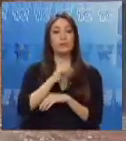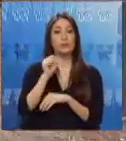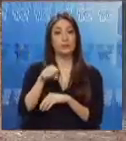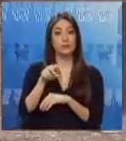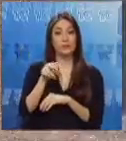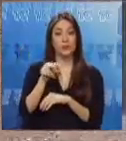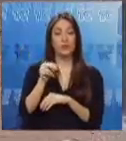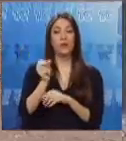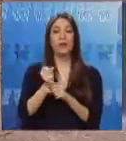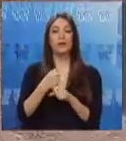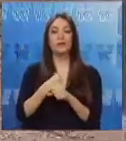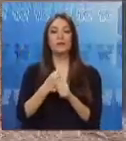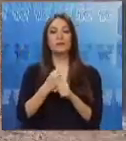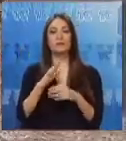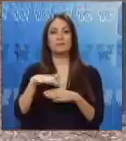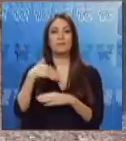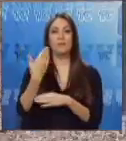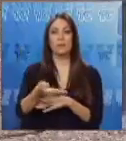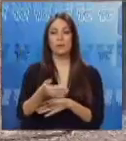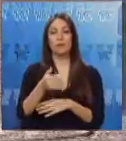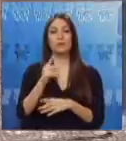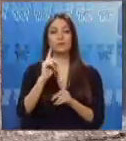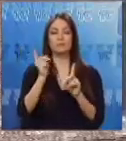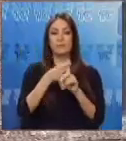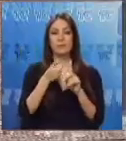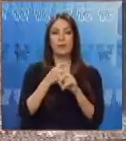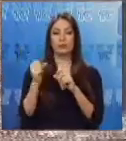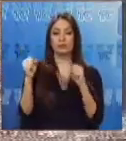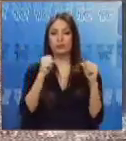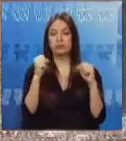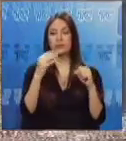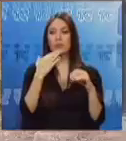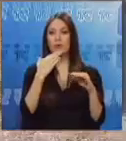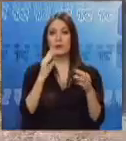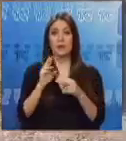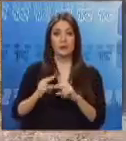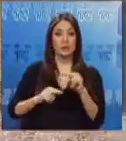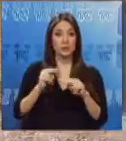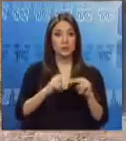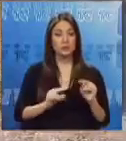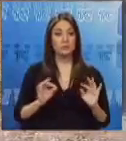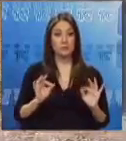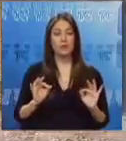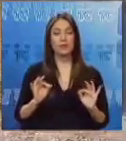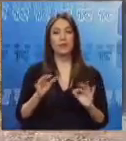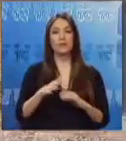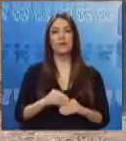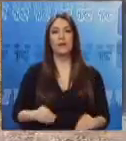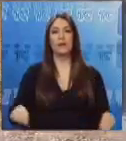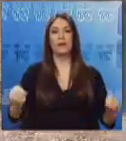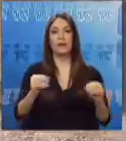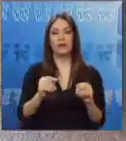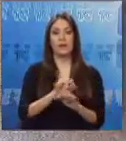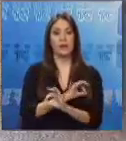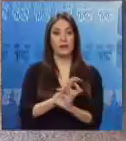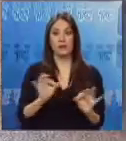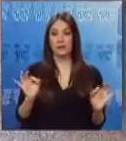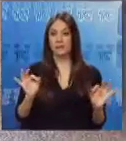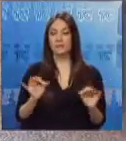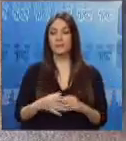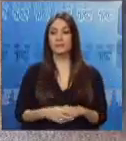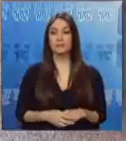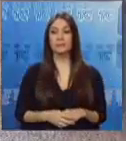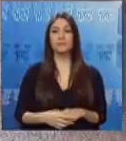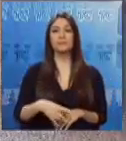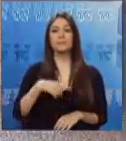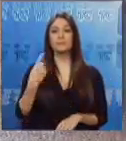que es, después de los estudios microsísmica, etcétera, que es seguro construir, pues que ya tiene los espacios liberados. Entre los